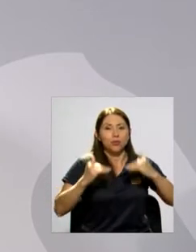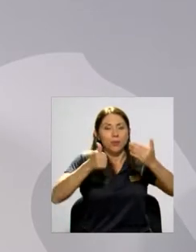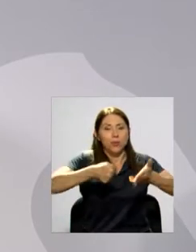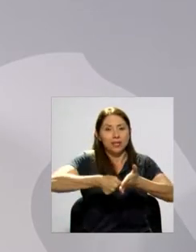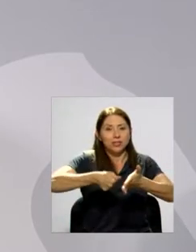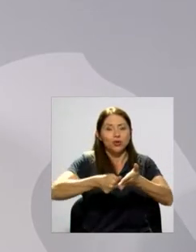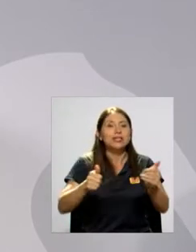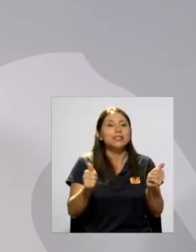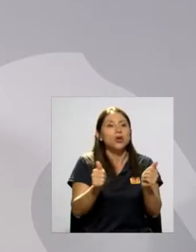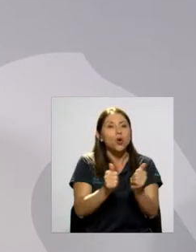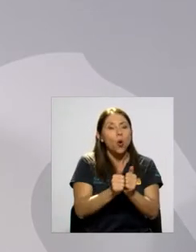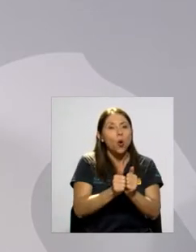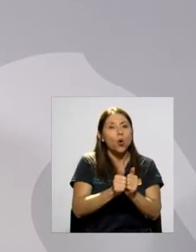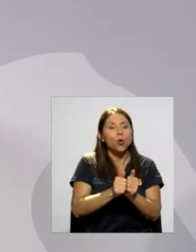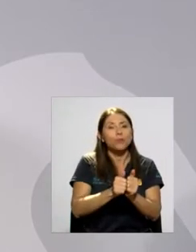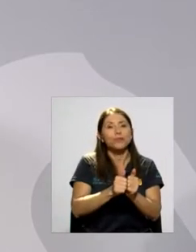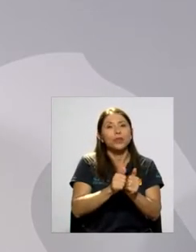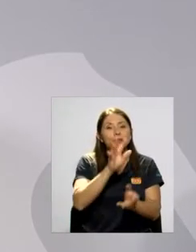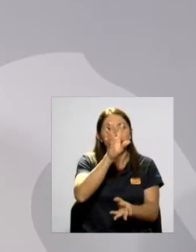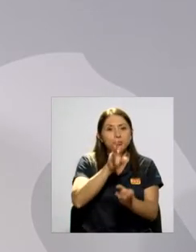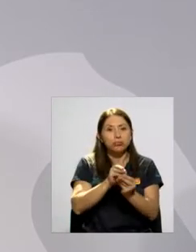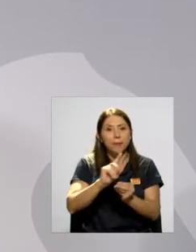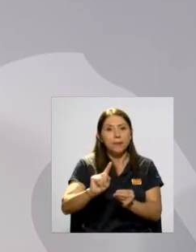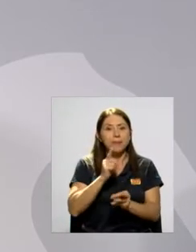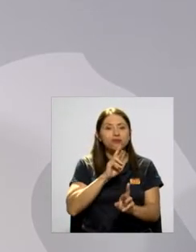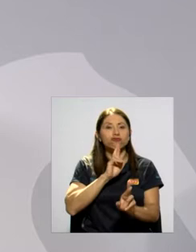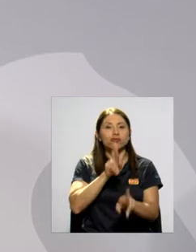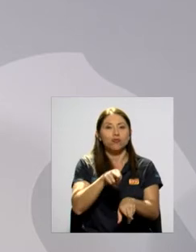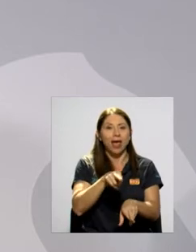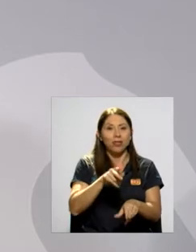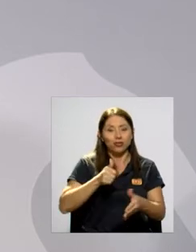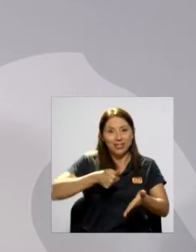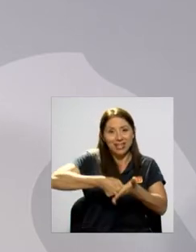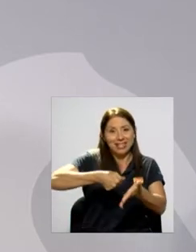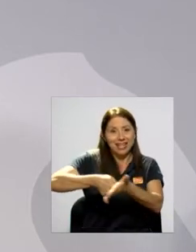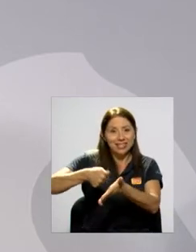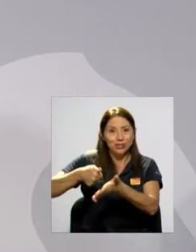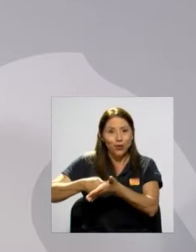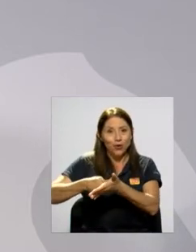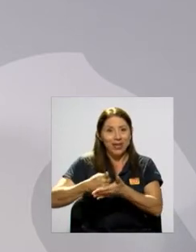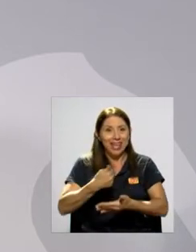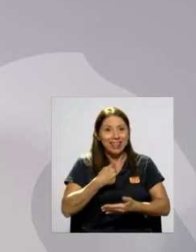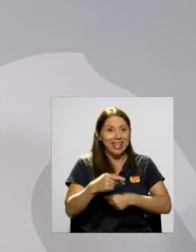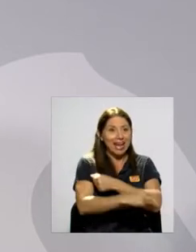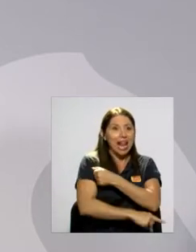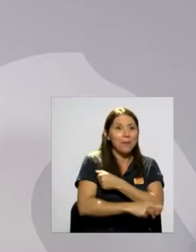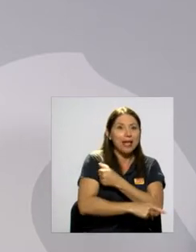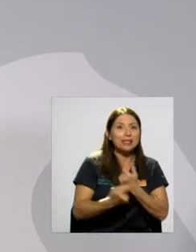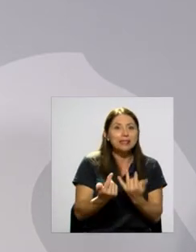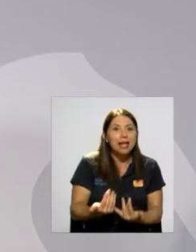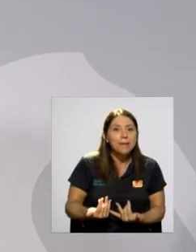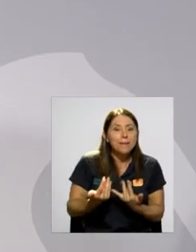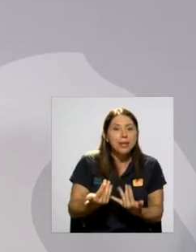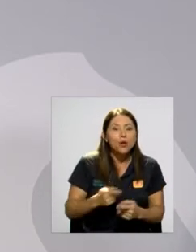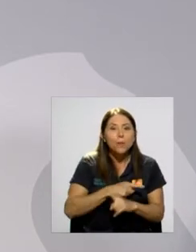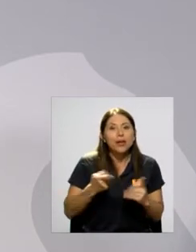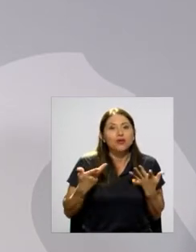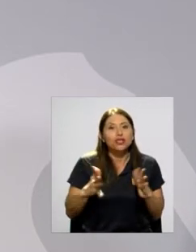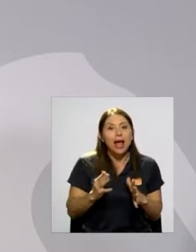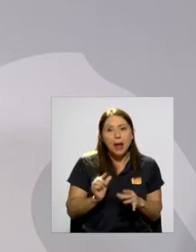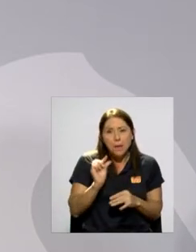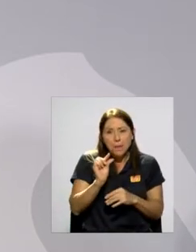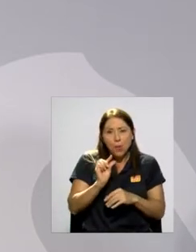con los primeros resultados de esta elección que tienen al país en vilo, pero que ya en muy